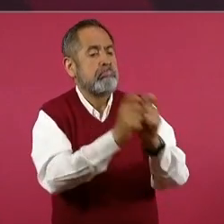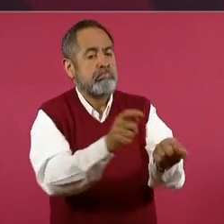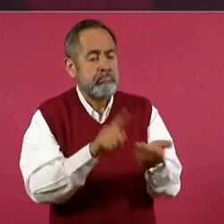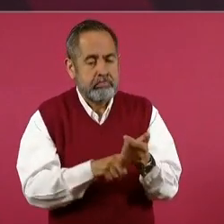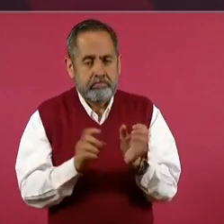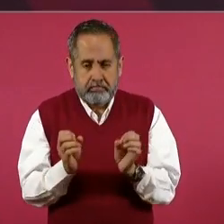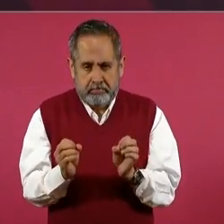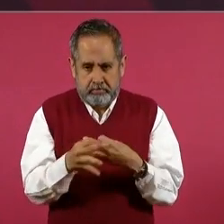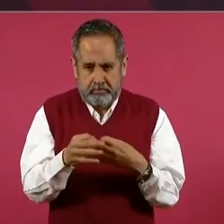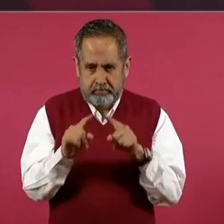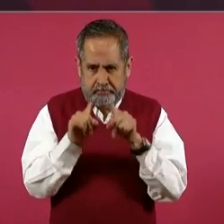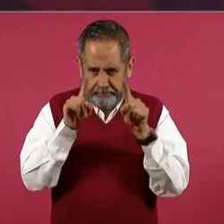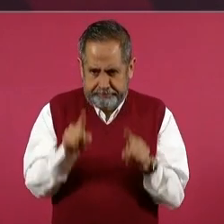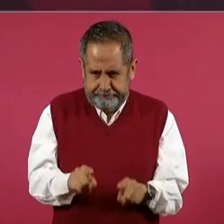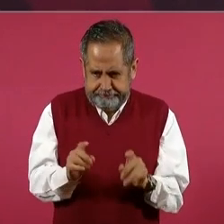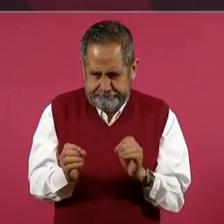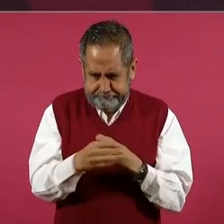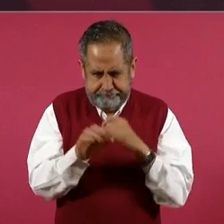un oficio